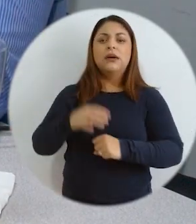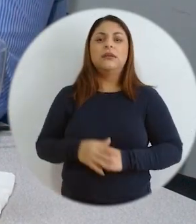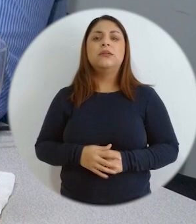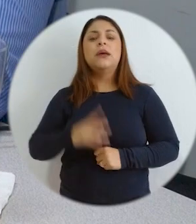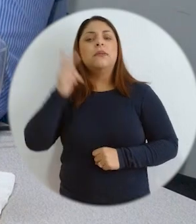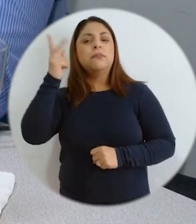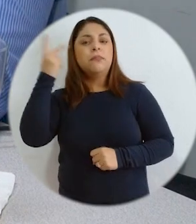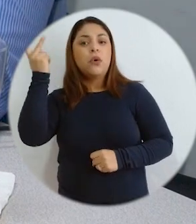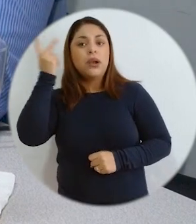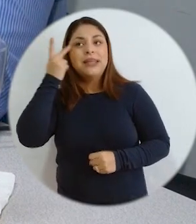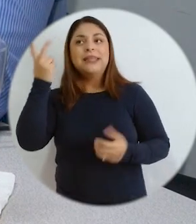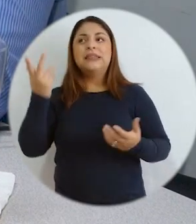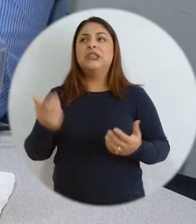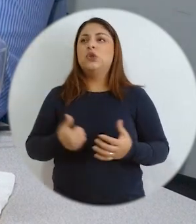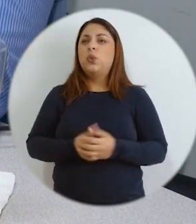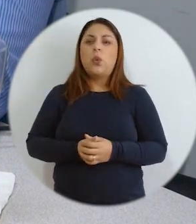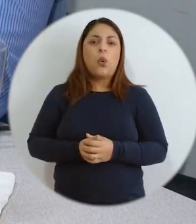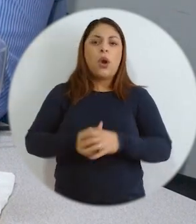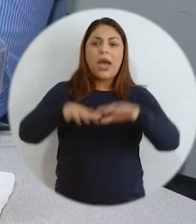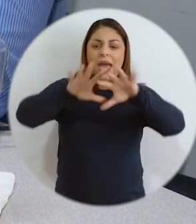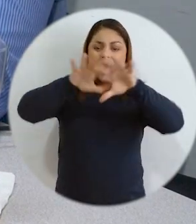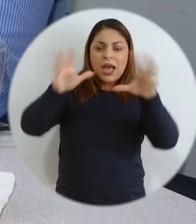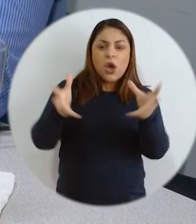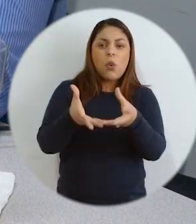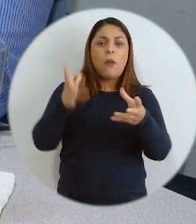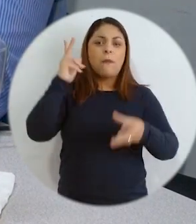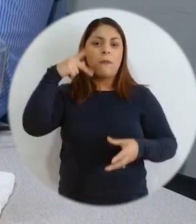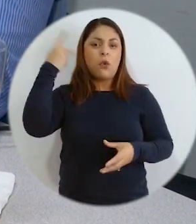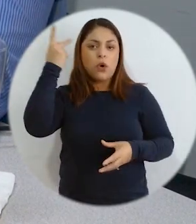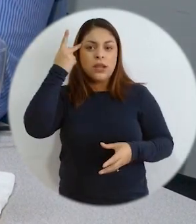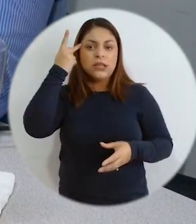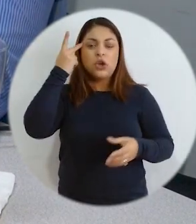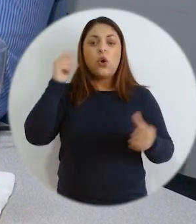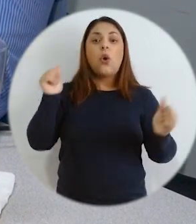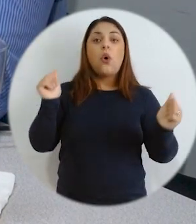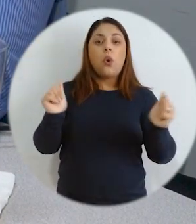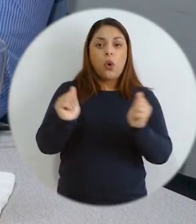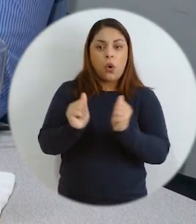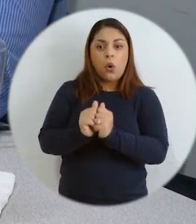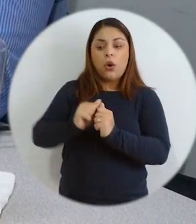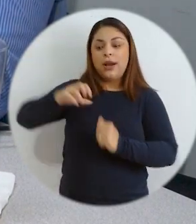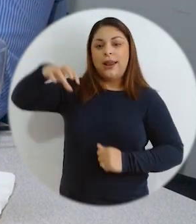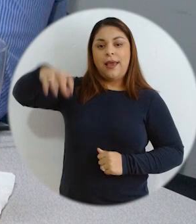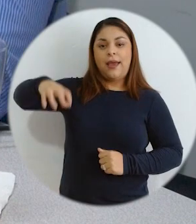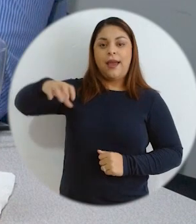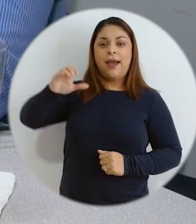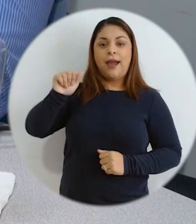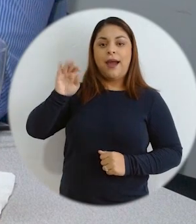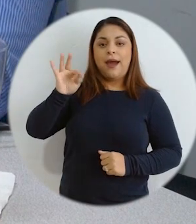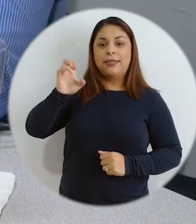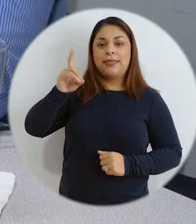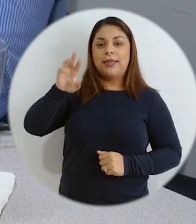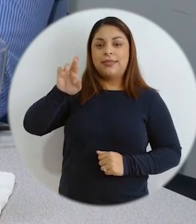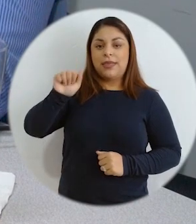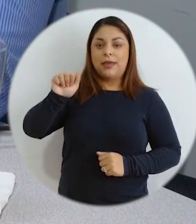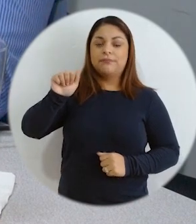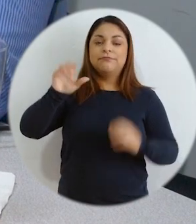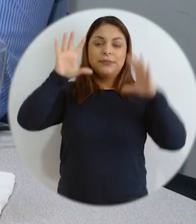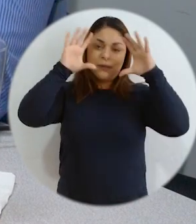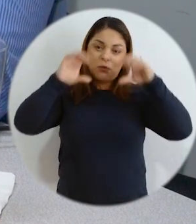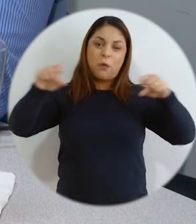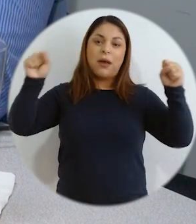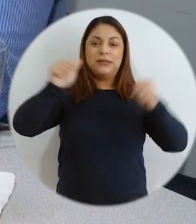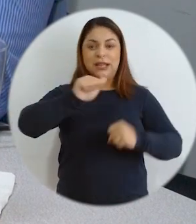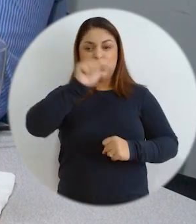ambiental. Estamos viendo ahorita el tema político con la cátedra geopolítico de cooperación con la cátedra de diplomacia azul. Así que